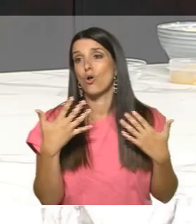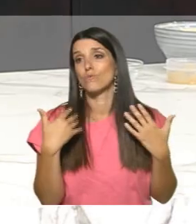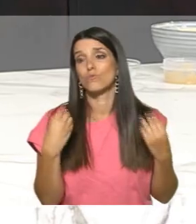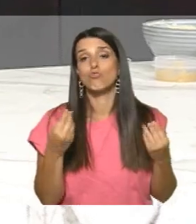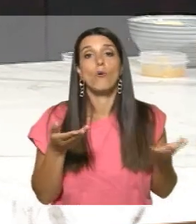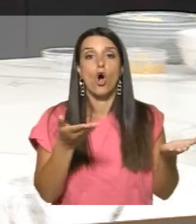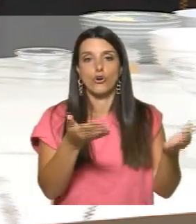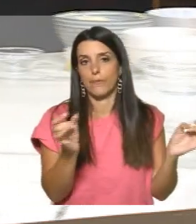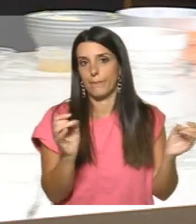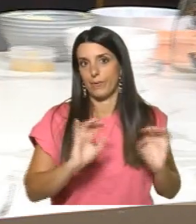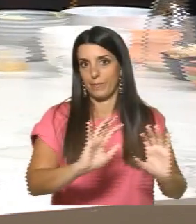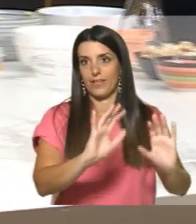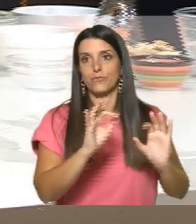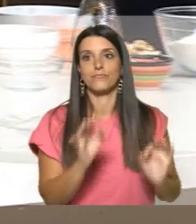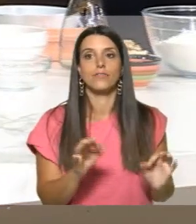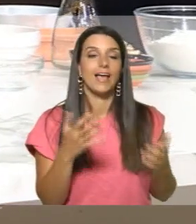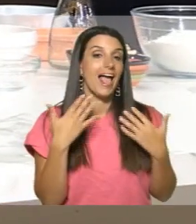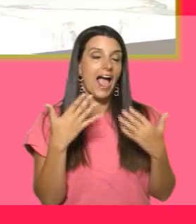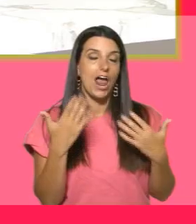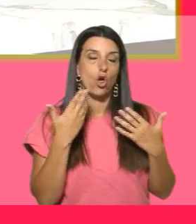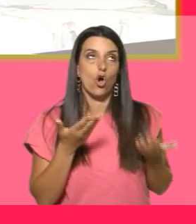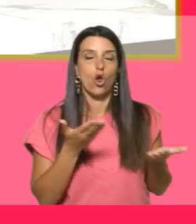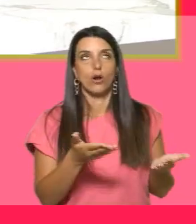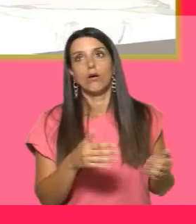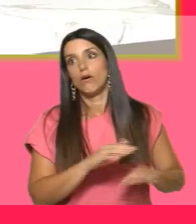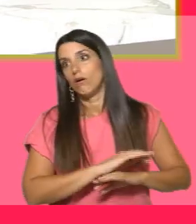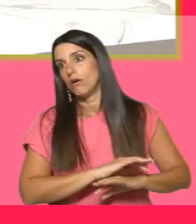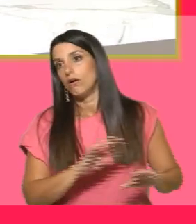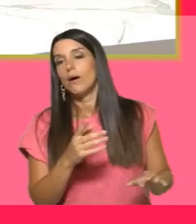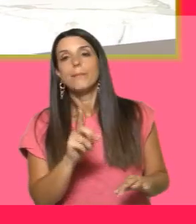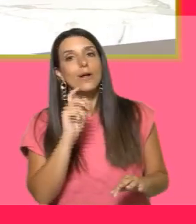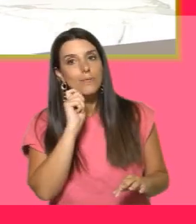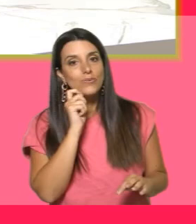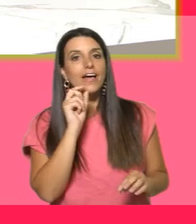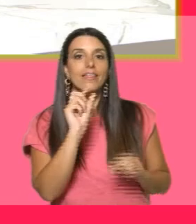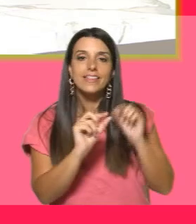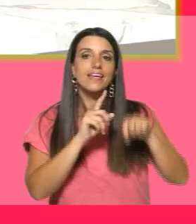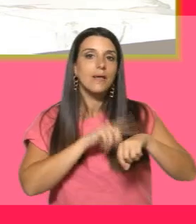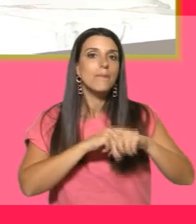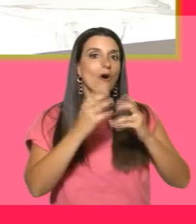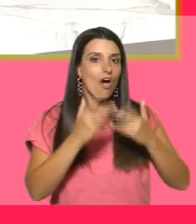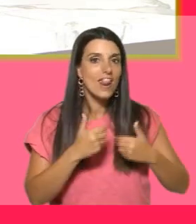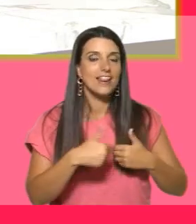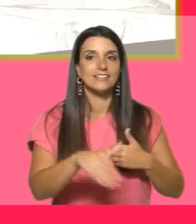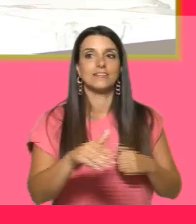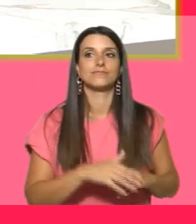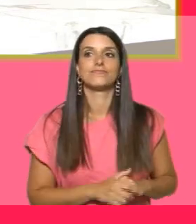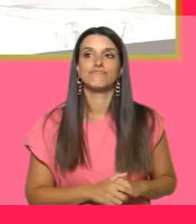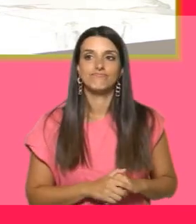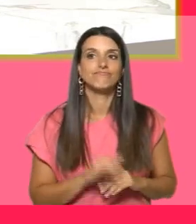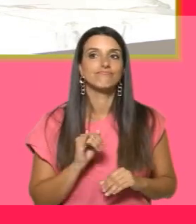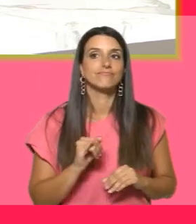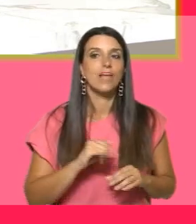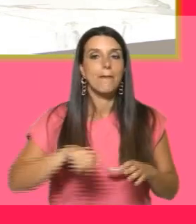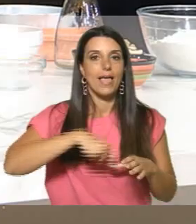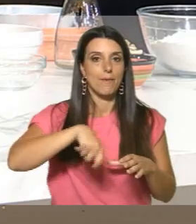horno preparado. Viste que con este calor del horno decís, ah, por eso está bueno ir haciendo las cosas con tiempo. Ahí sí, vamos mezclando